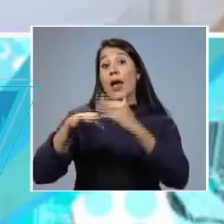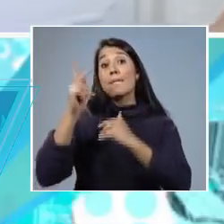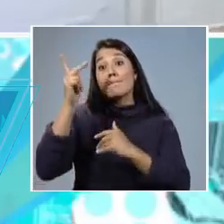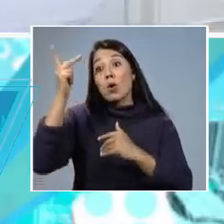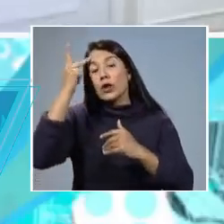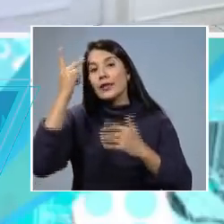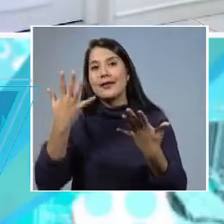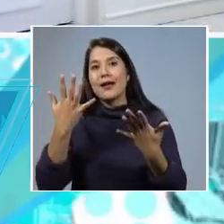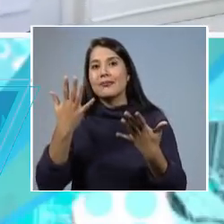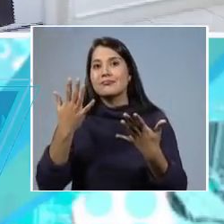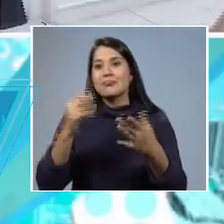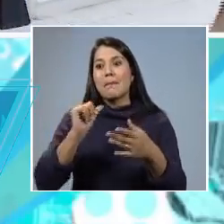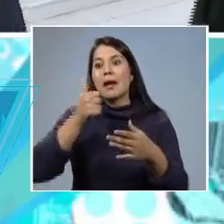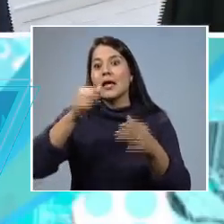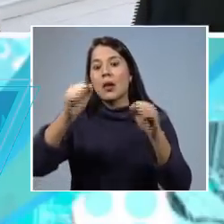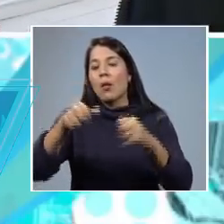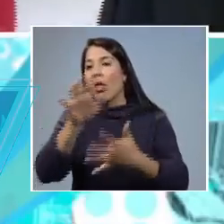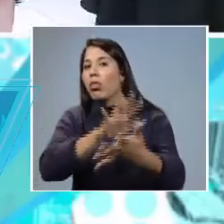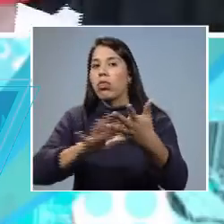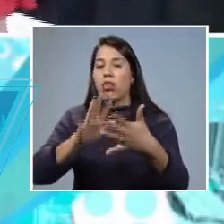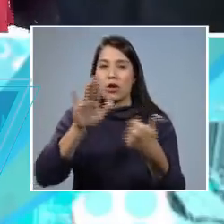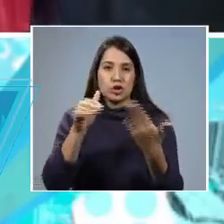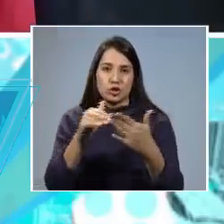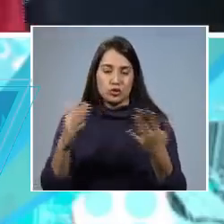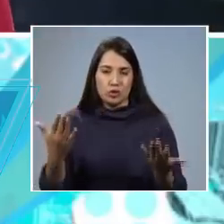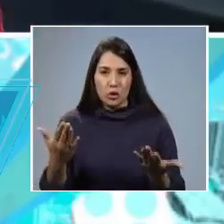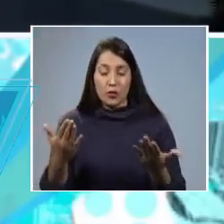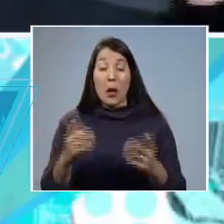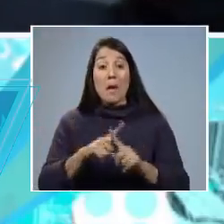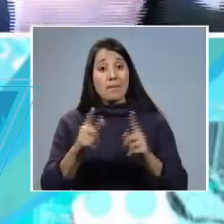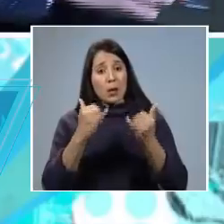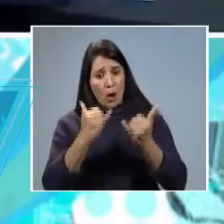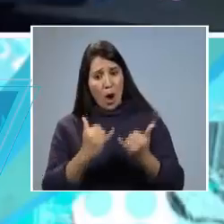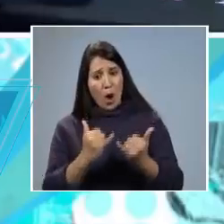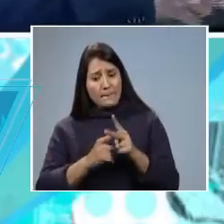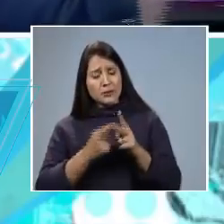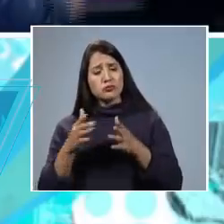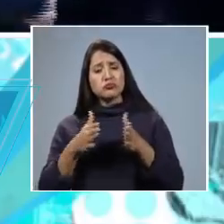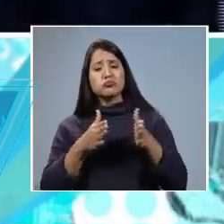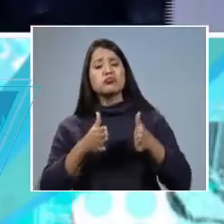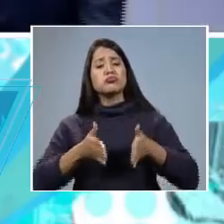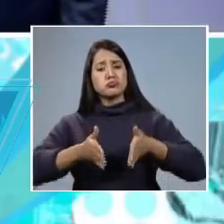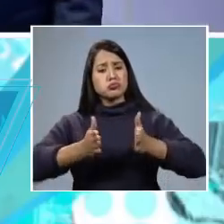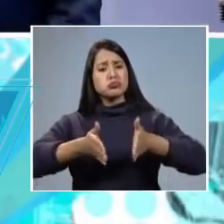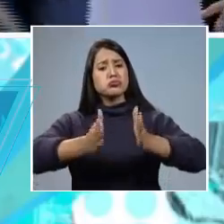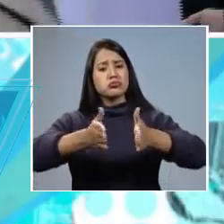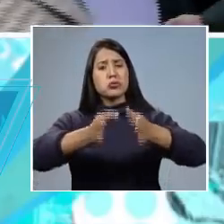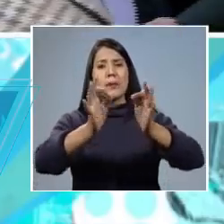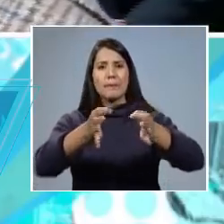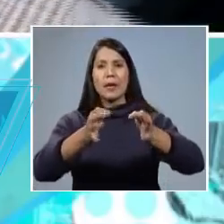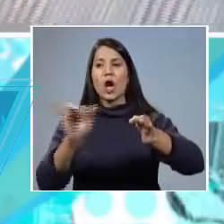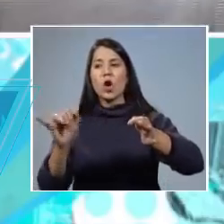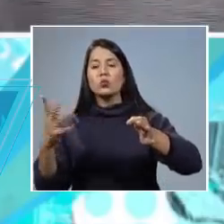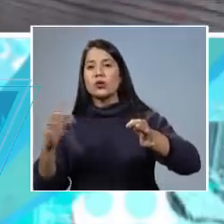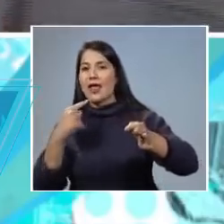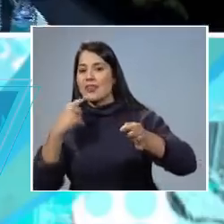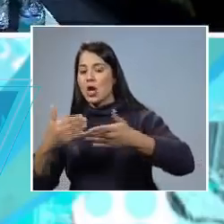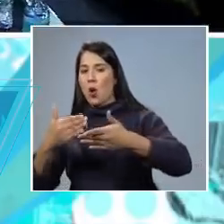pero momentáneamente, digamos, lleva una ruta que nosotros diríamos una ruta tal y como la había